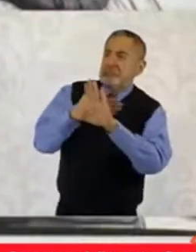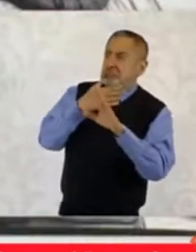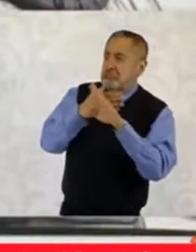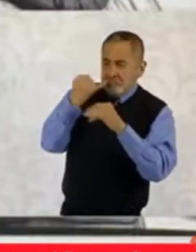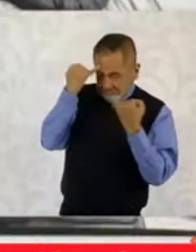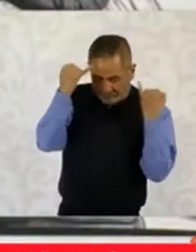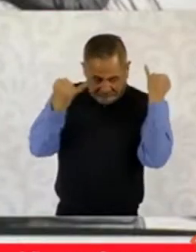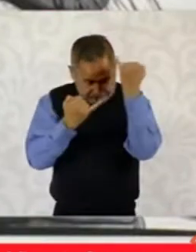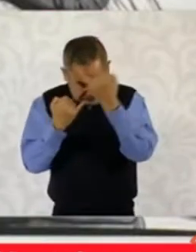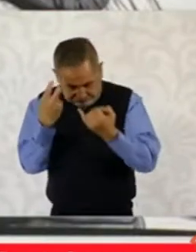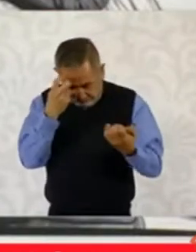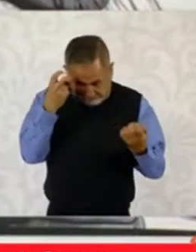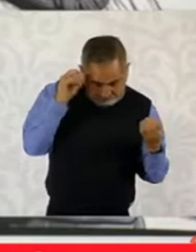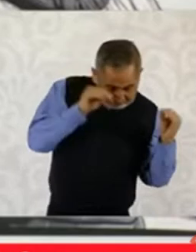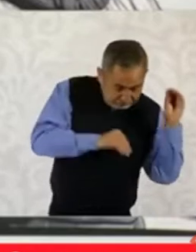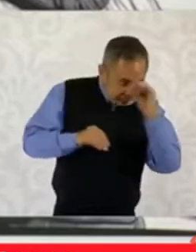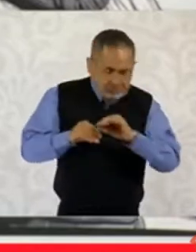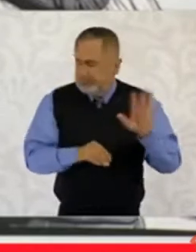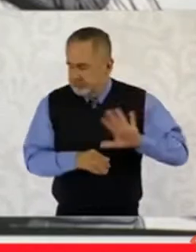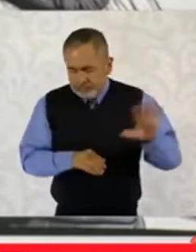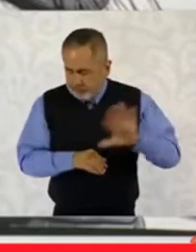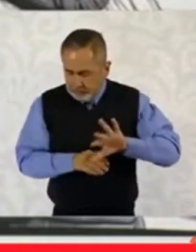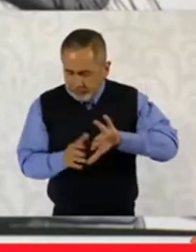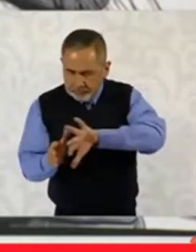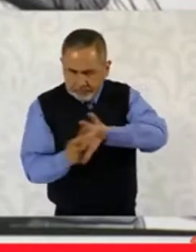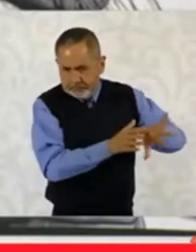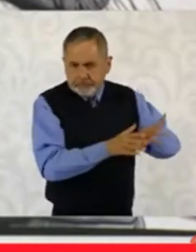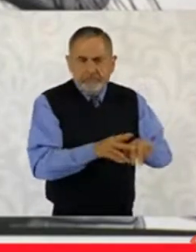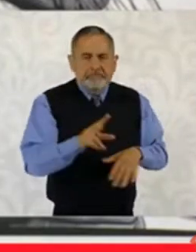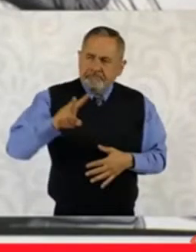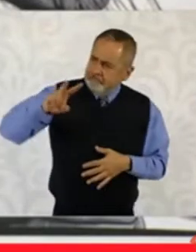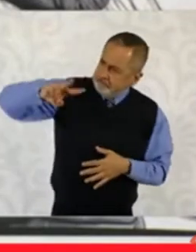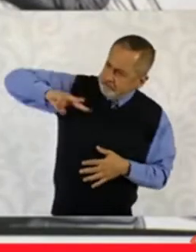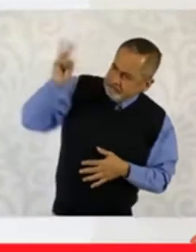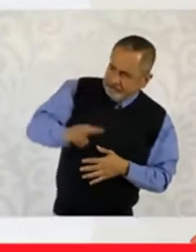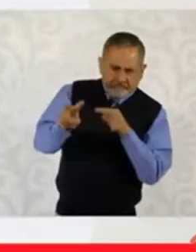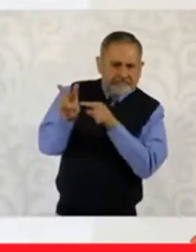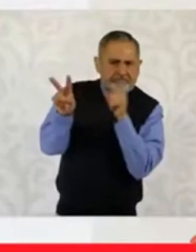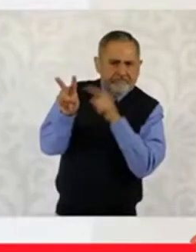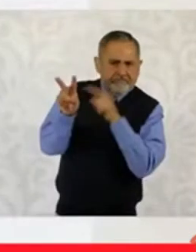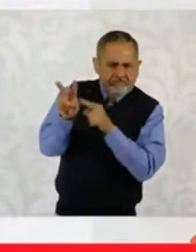fabricar verdades, sino que el pueblo de México tiene que saber la verdad